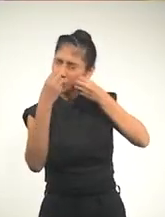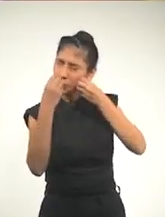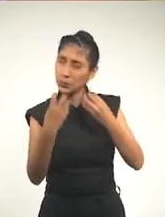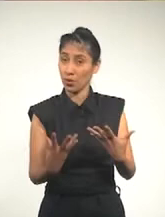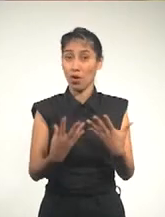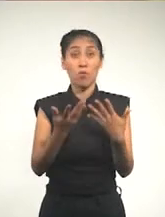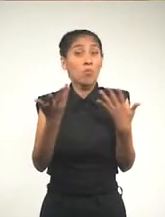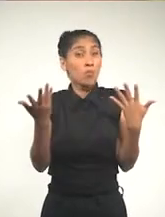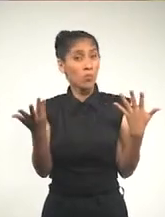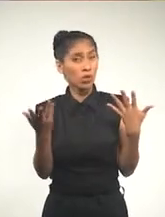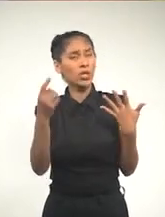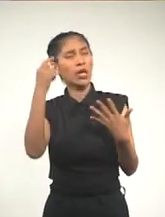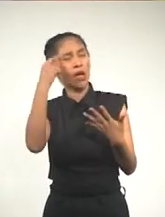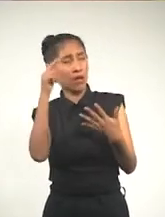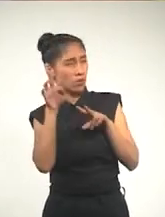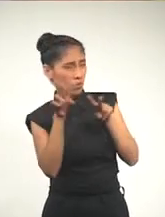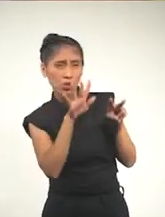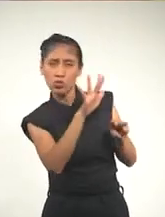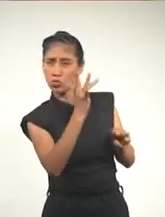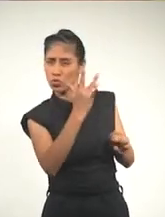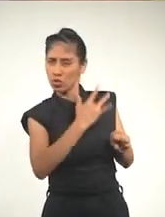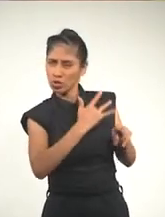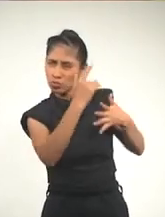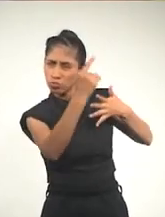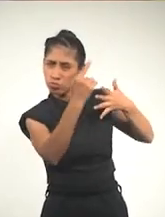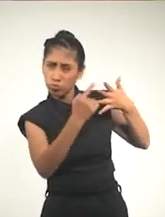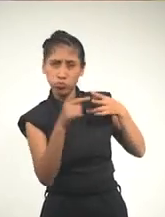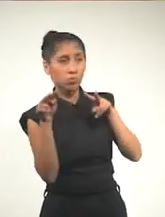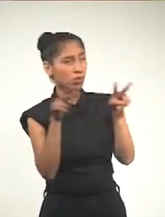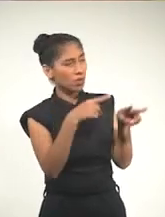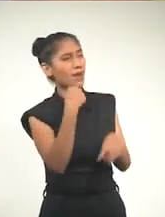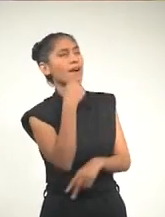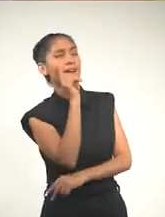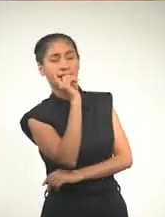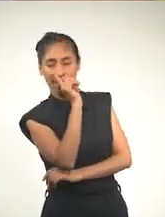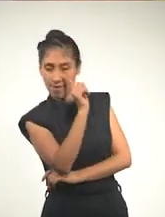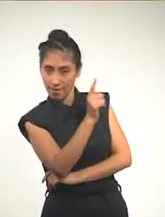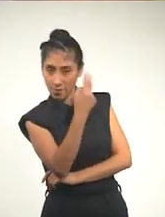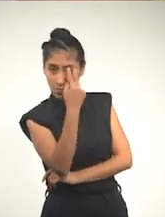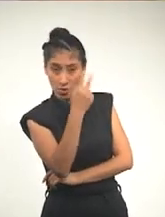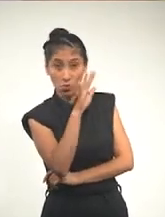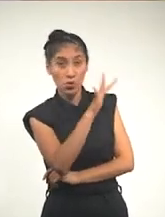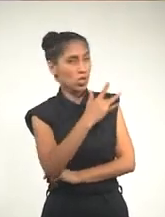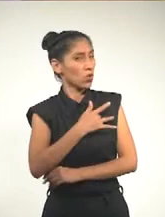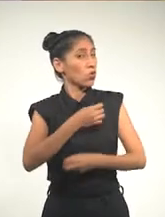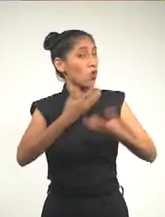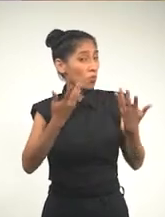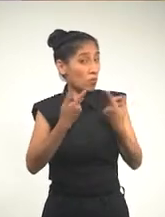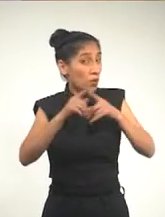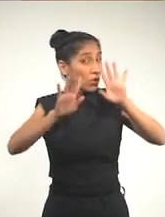comunican aspectos importantes sobre nosotras y nosotros. Sin embargo, no todas